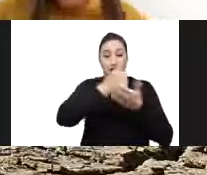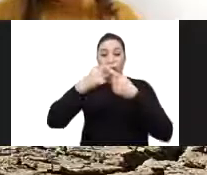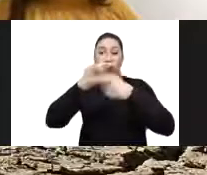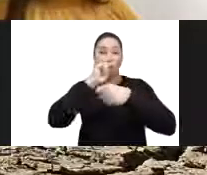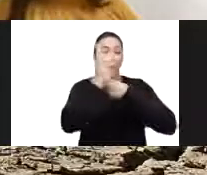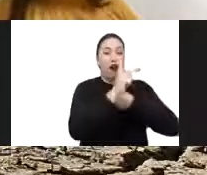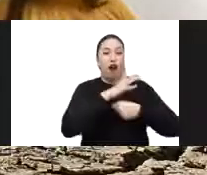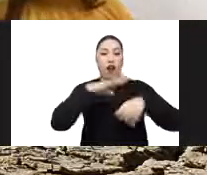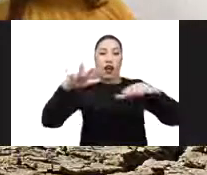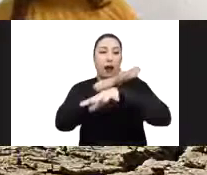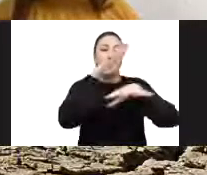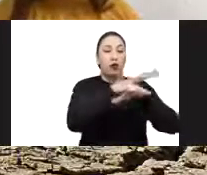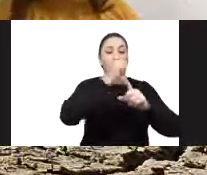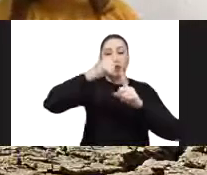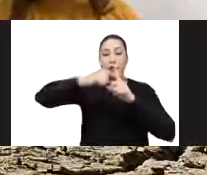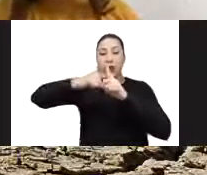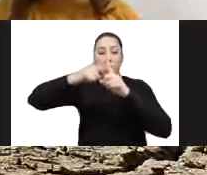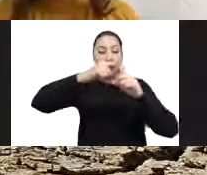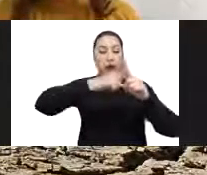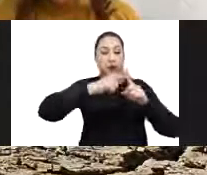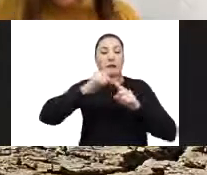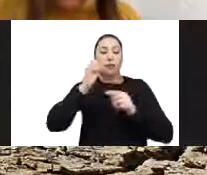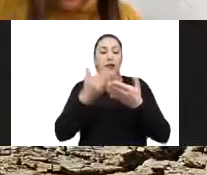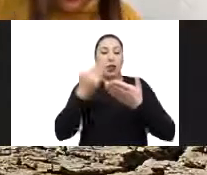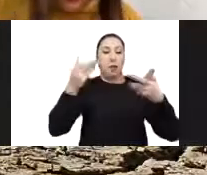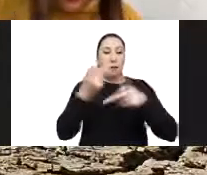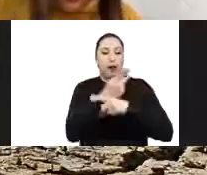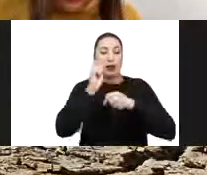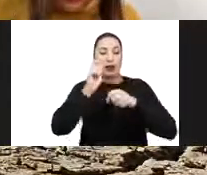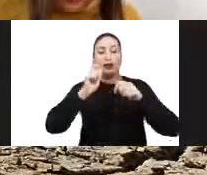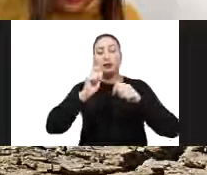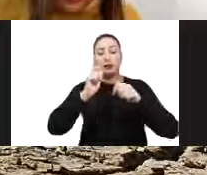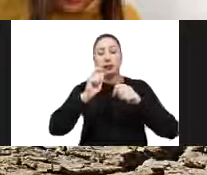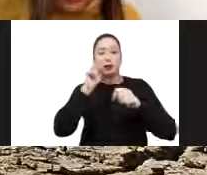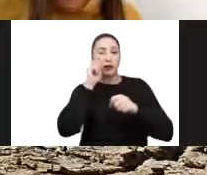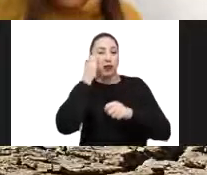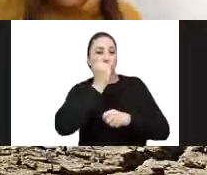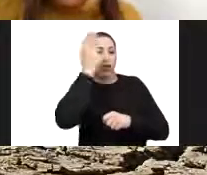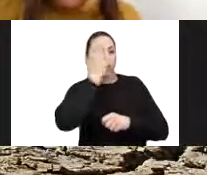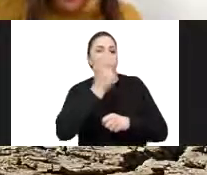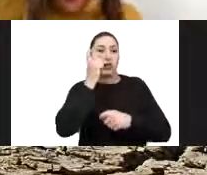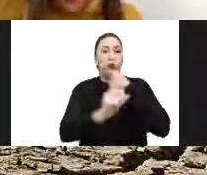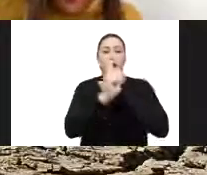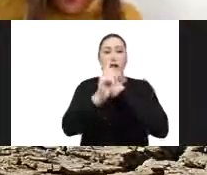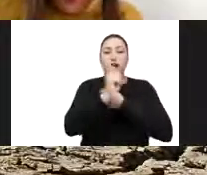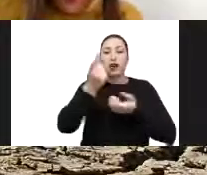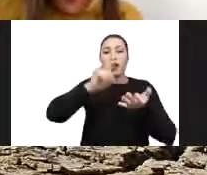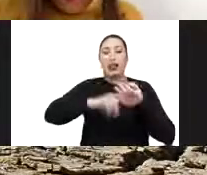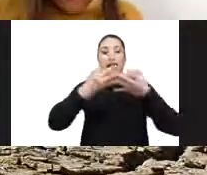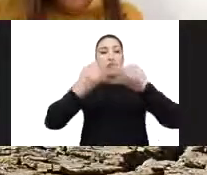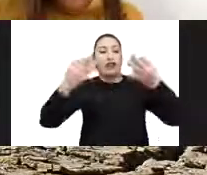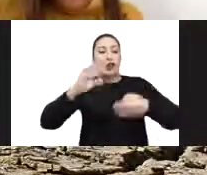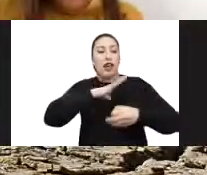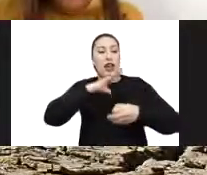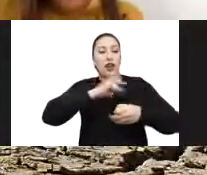ustedes vieron en las láminas anteriores, es ese estrés hídrico. No vamos a